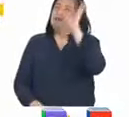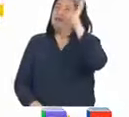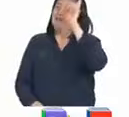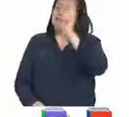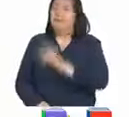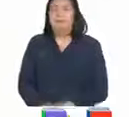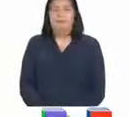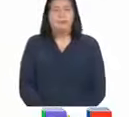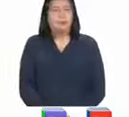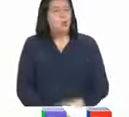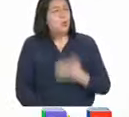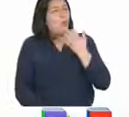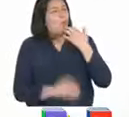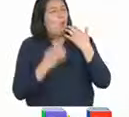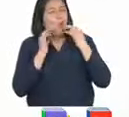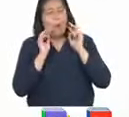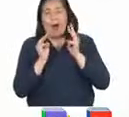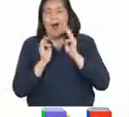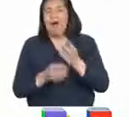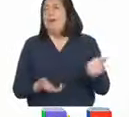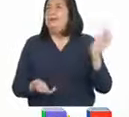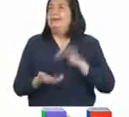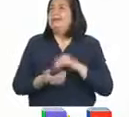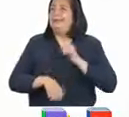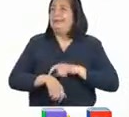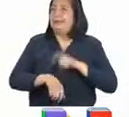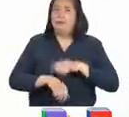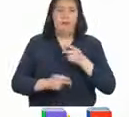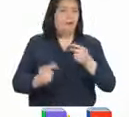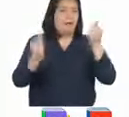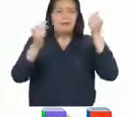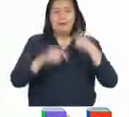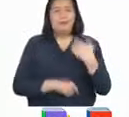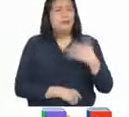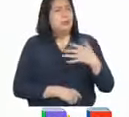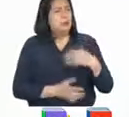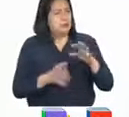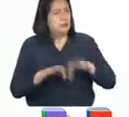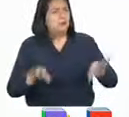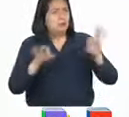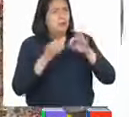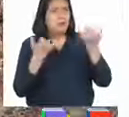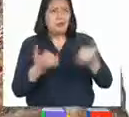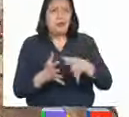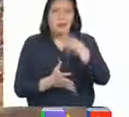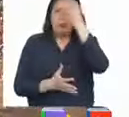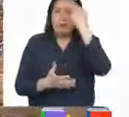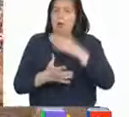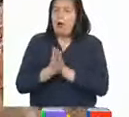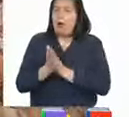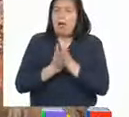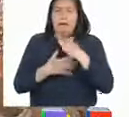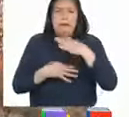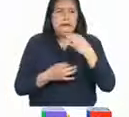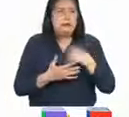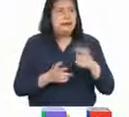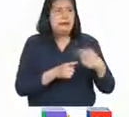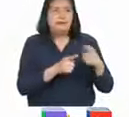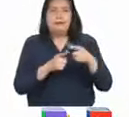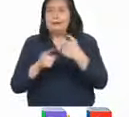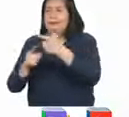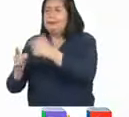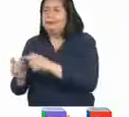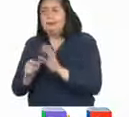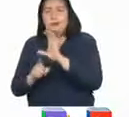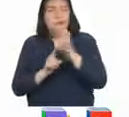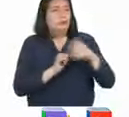profesor. ¡Wow! Nuevamente el tiempo se ha ido volando. Qué importante lo que hemos aprendido y qué interesante reconocer la diversidad de